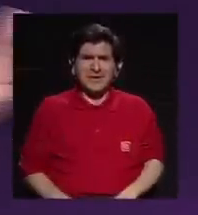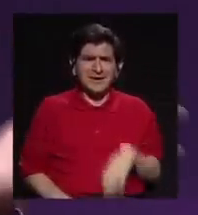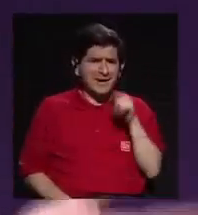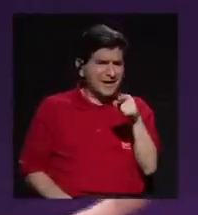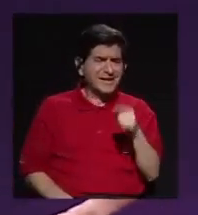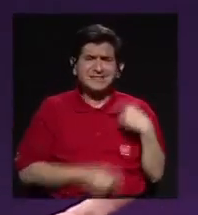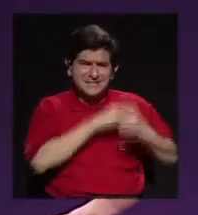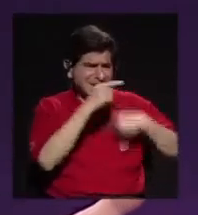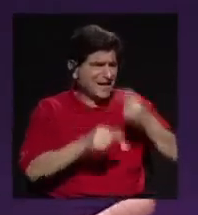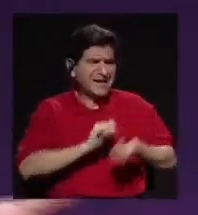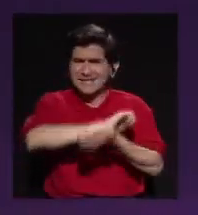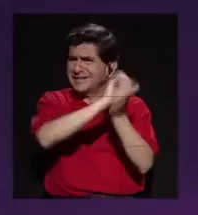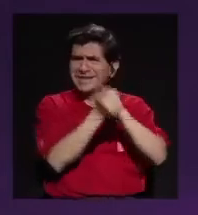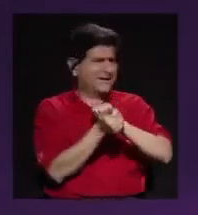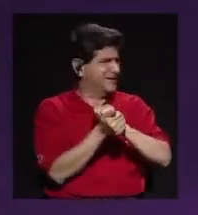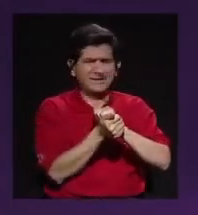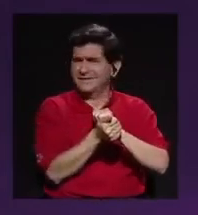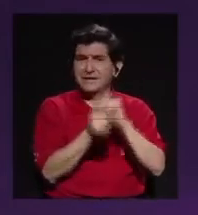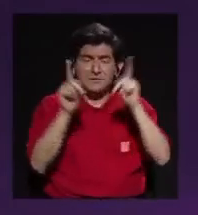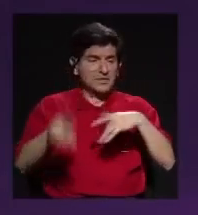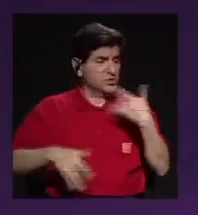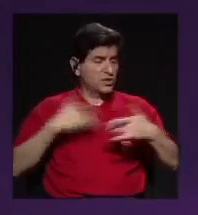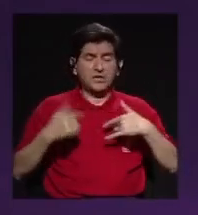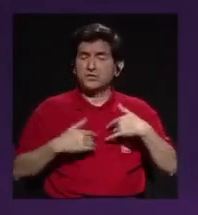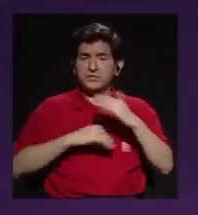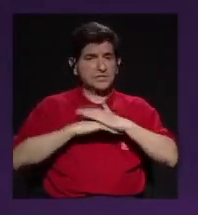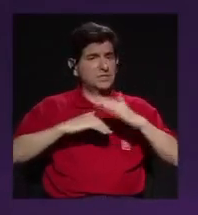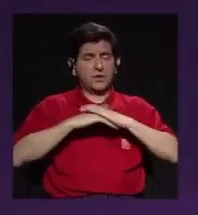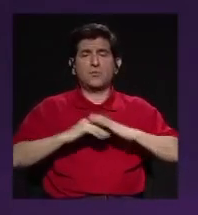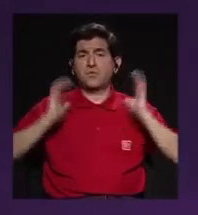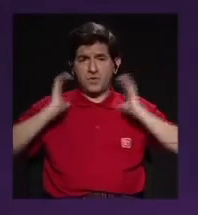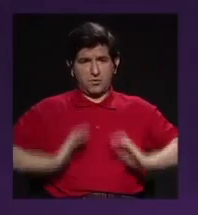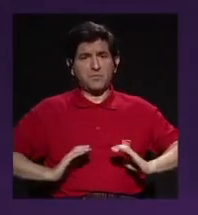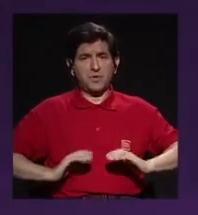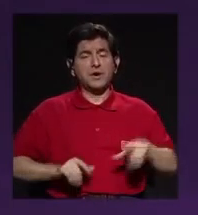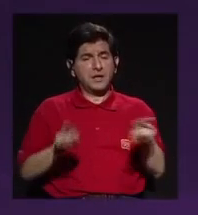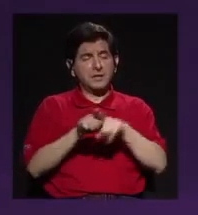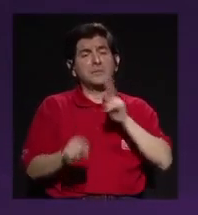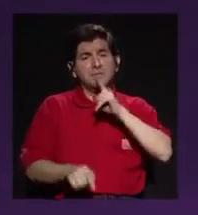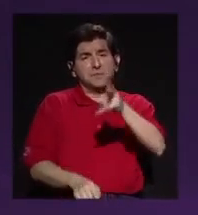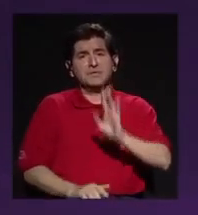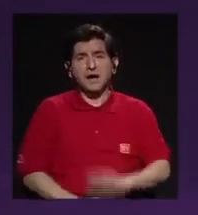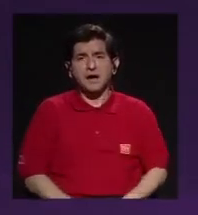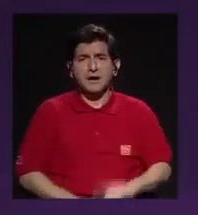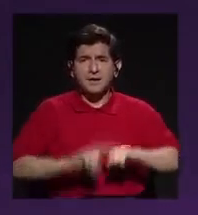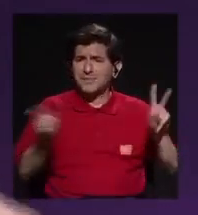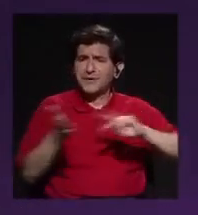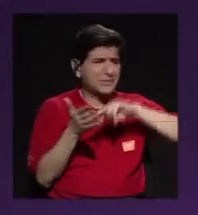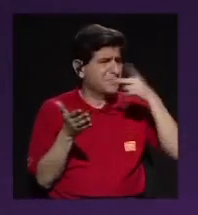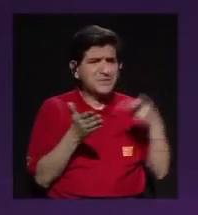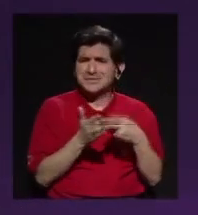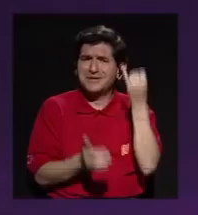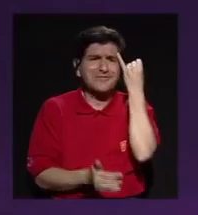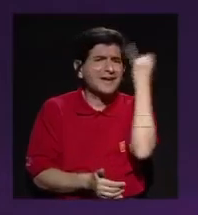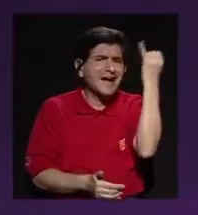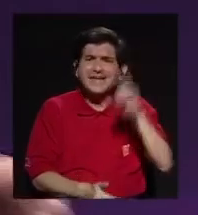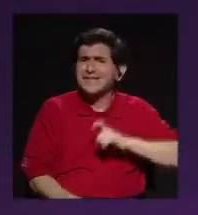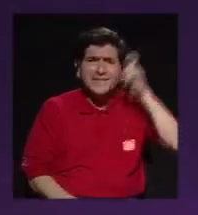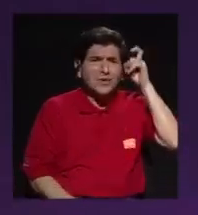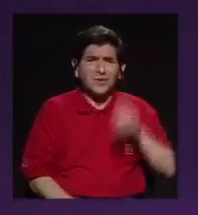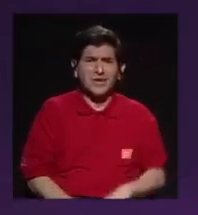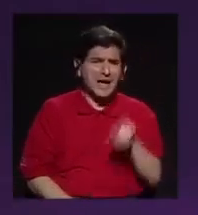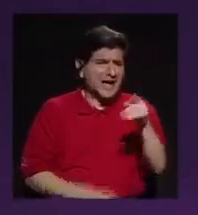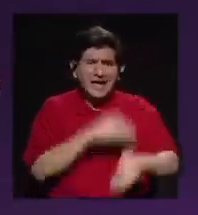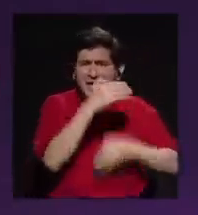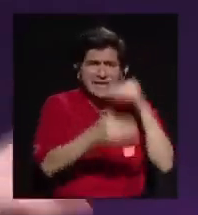esa nadie la puede modificar. Hay gente que no se siente cómoda con su cuerpo, eso también es absolutamente cierto, pero eso no tiene nada que ver con ideología de género, esos